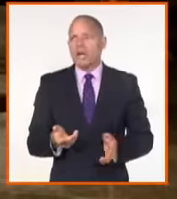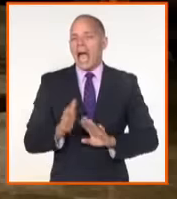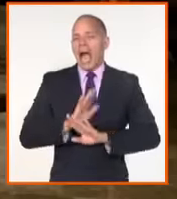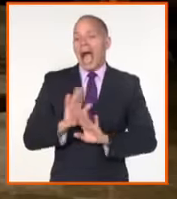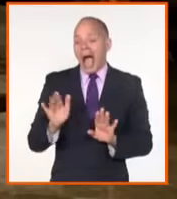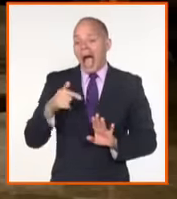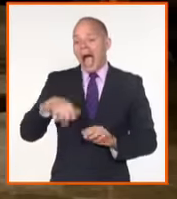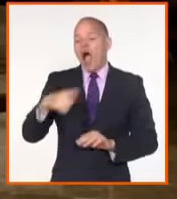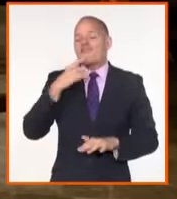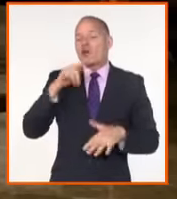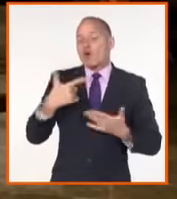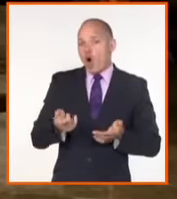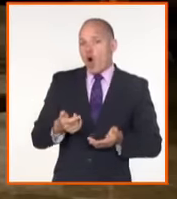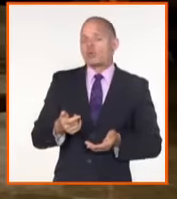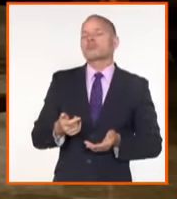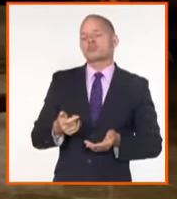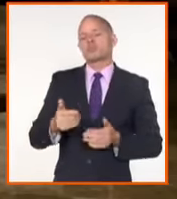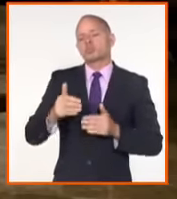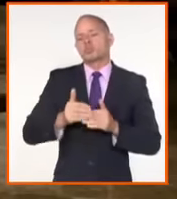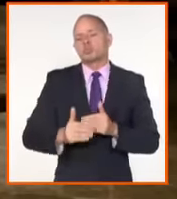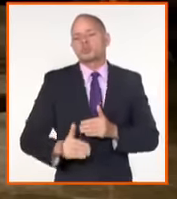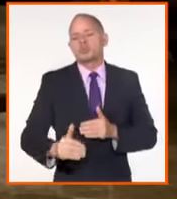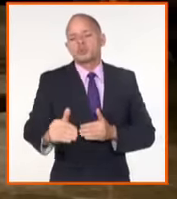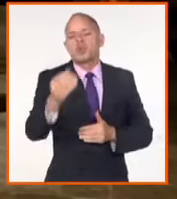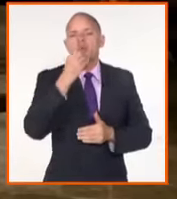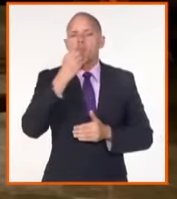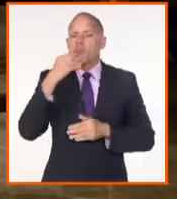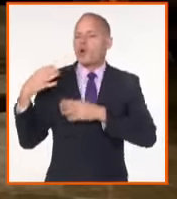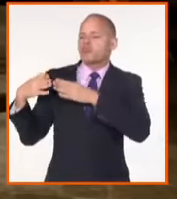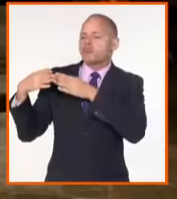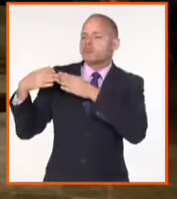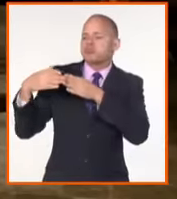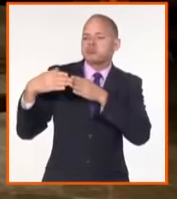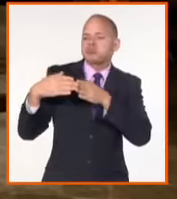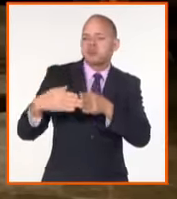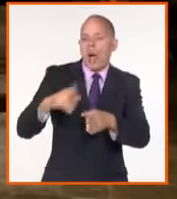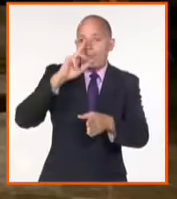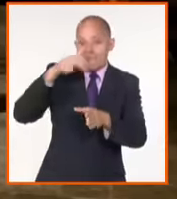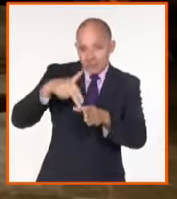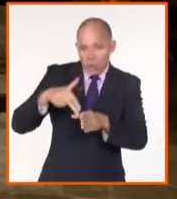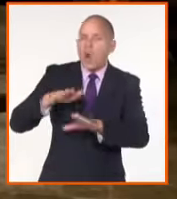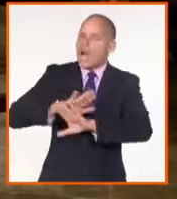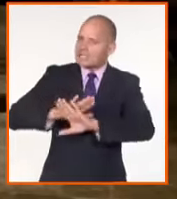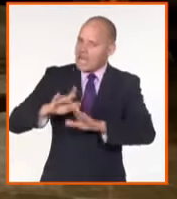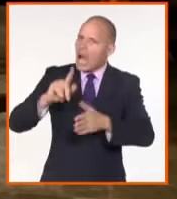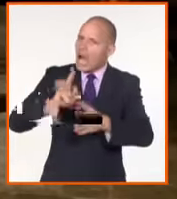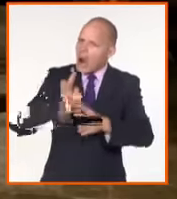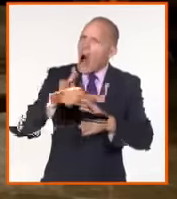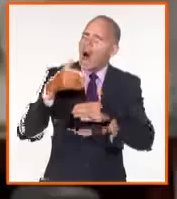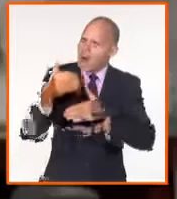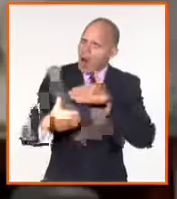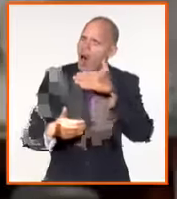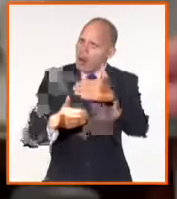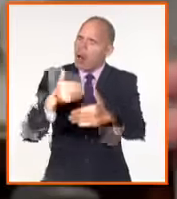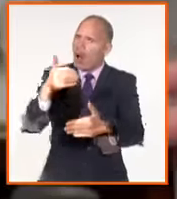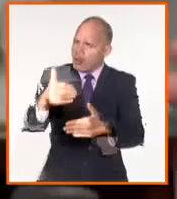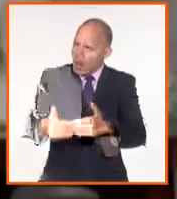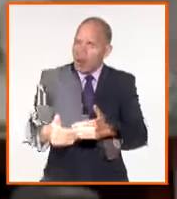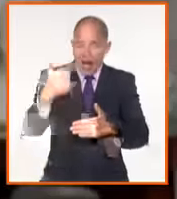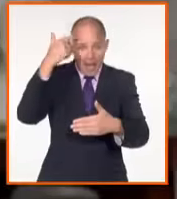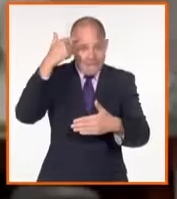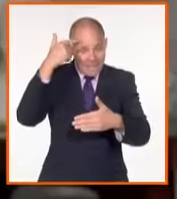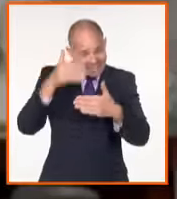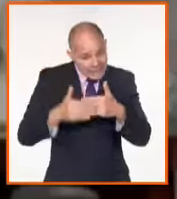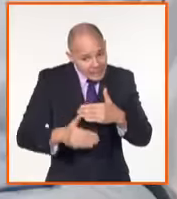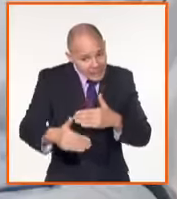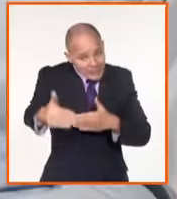combustible que necesitamos, no en abundancia, pero que necesitamos para volver a una situación como la que teníamos anteriormente con relación a este